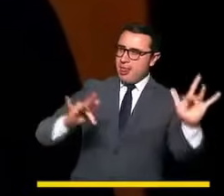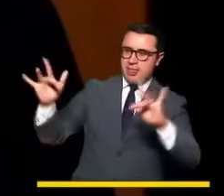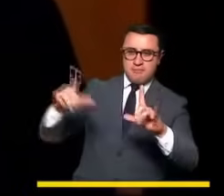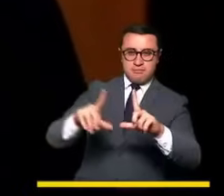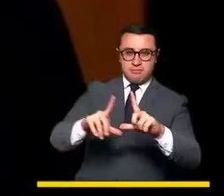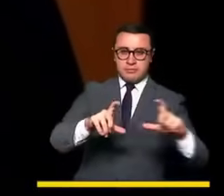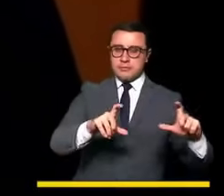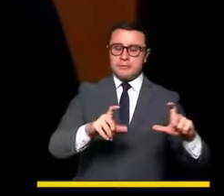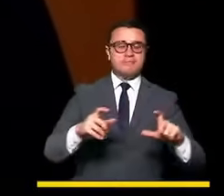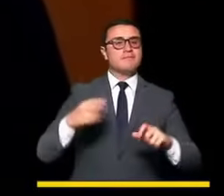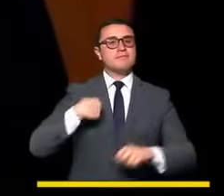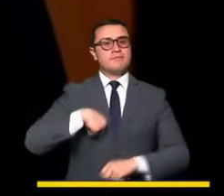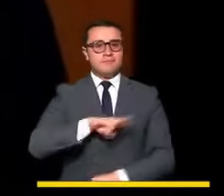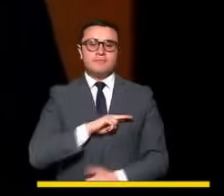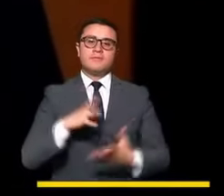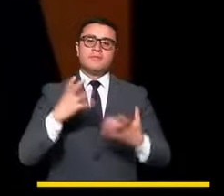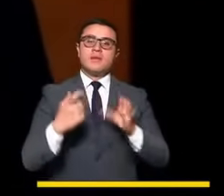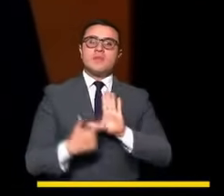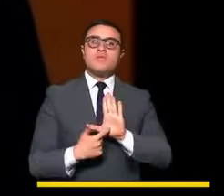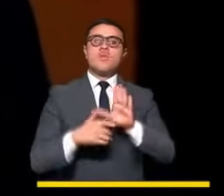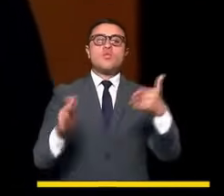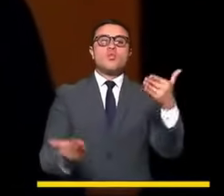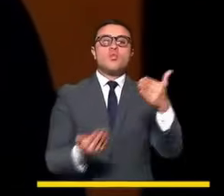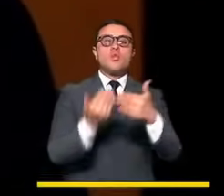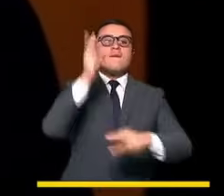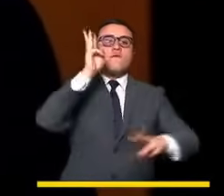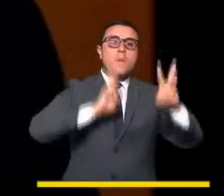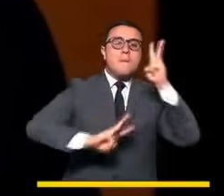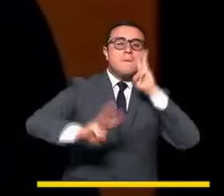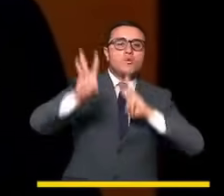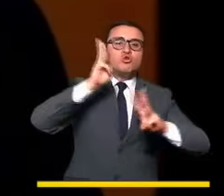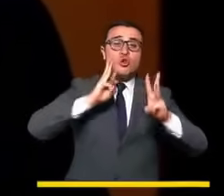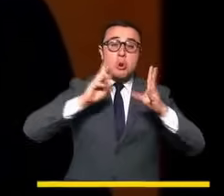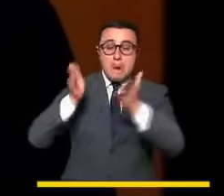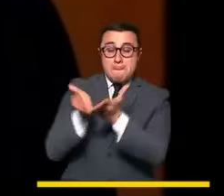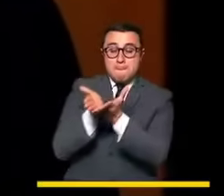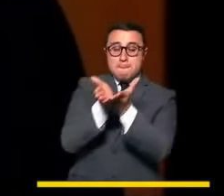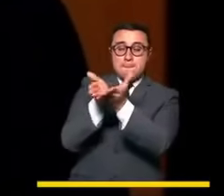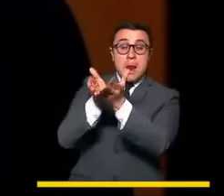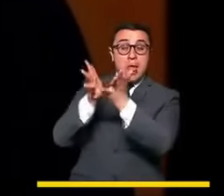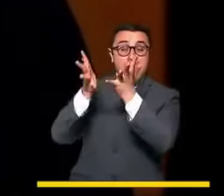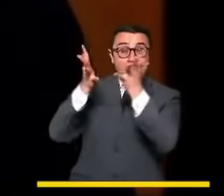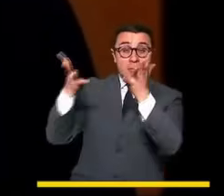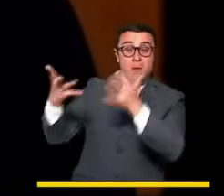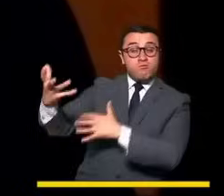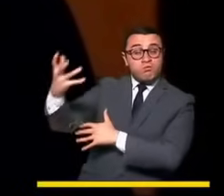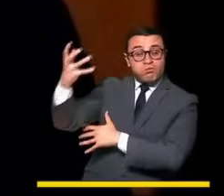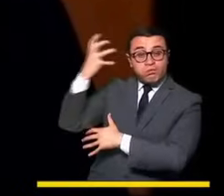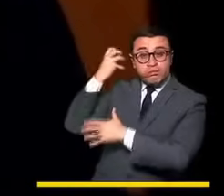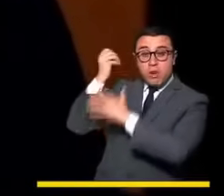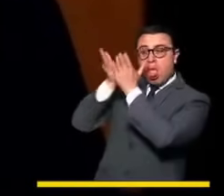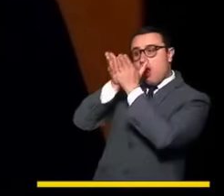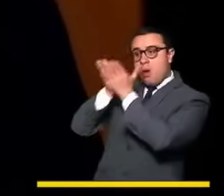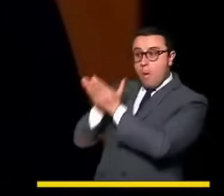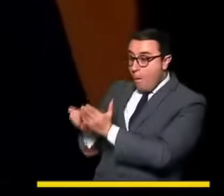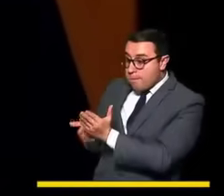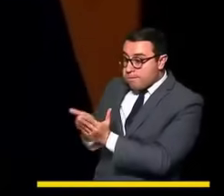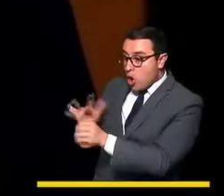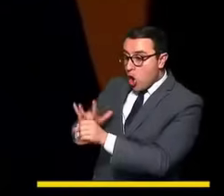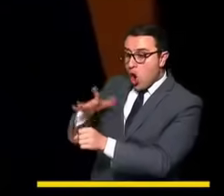el Museo del Galeón es San José. Este es un esfuerzo de este gobierno para